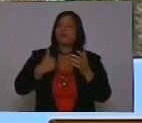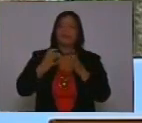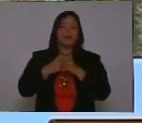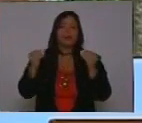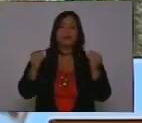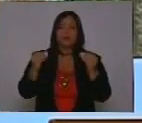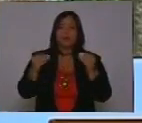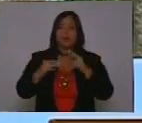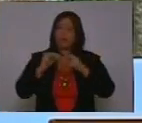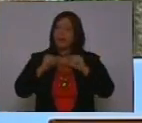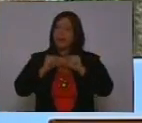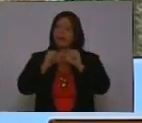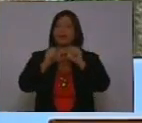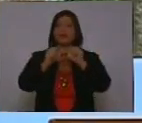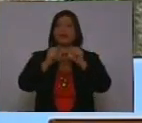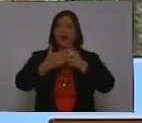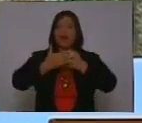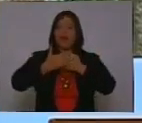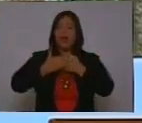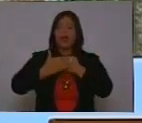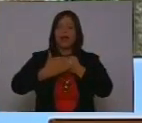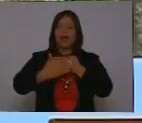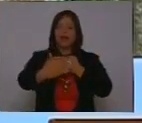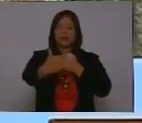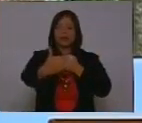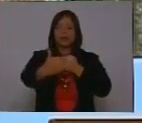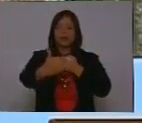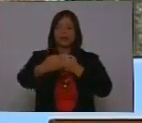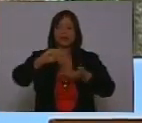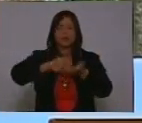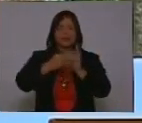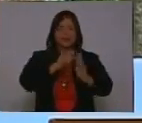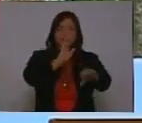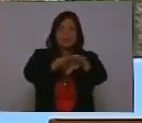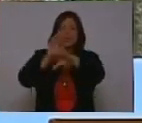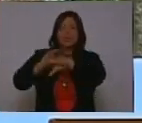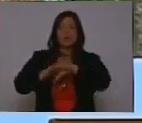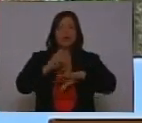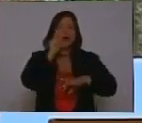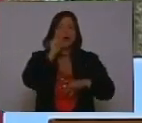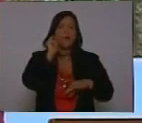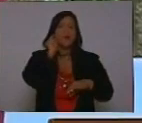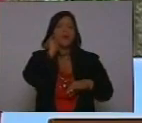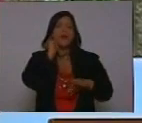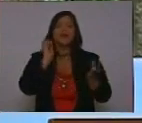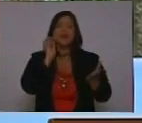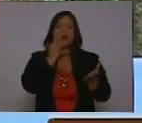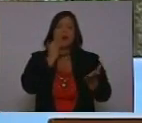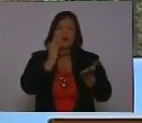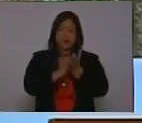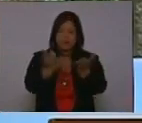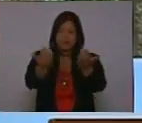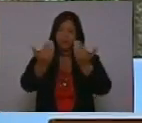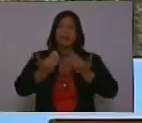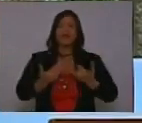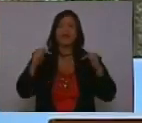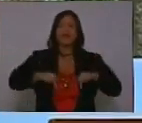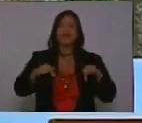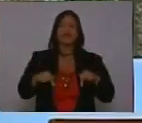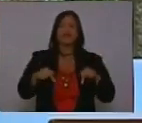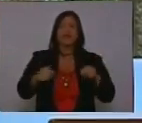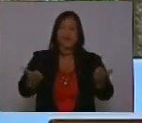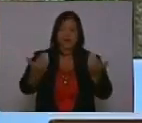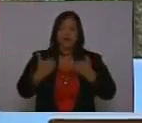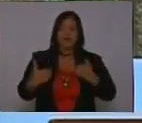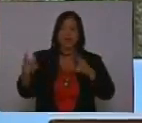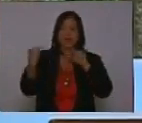para continuar avanzando. Y ese es el llamado, muchachas y muchachos, a que vengan hoy aquí a